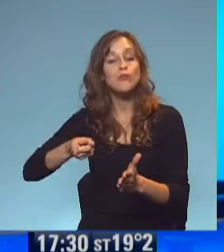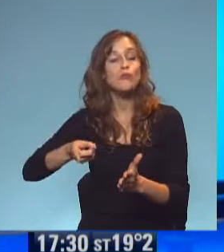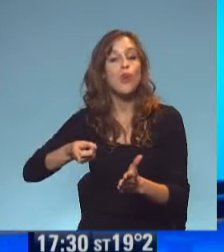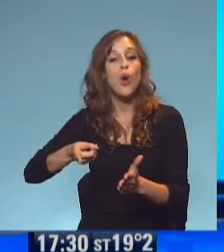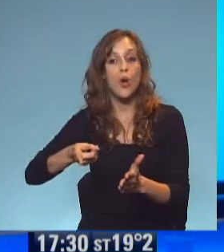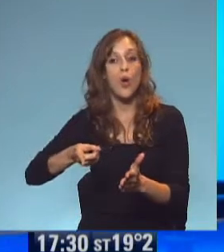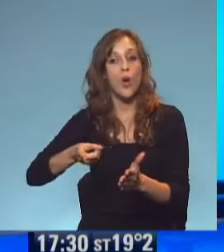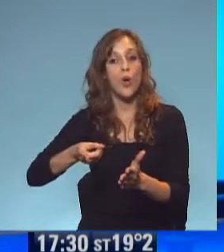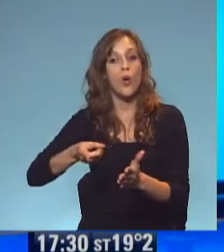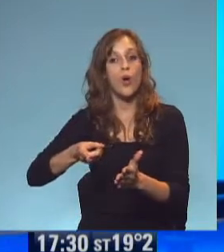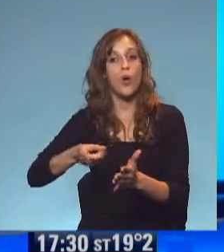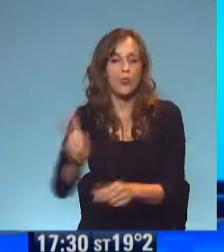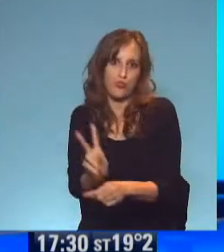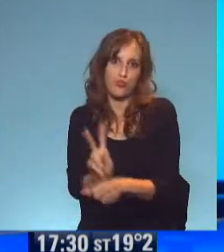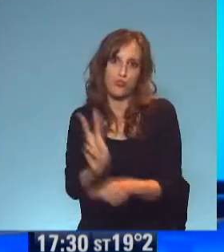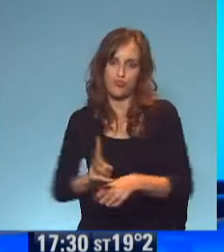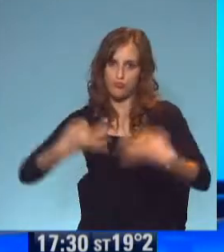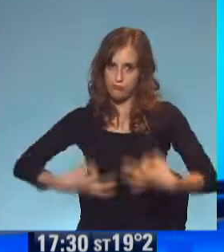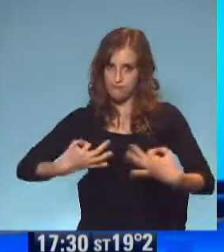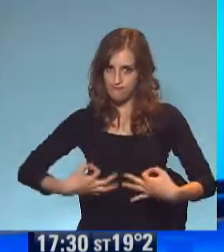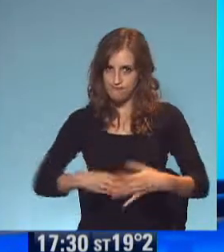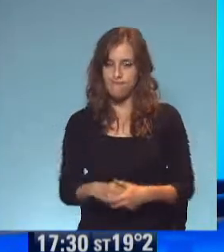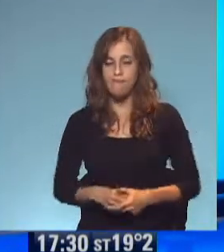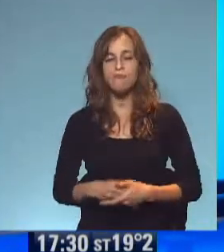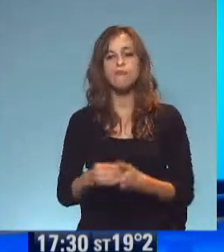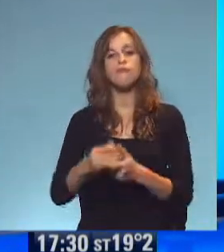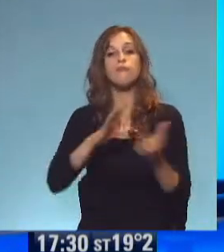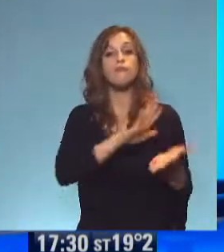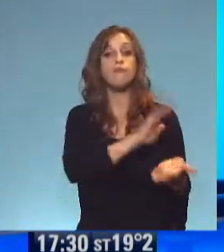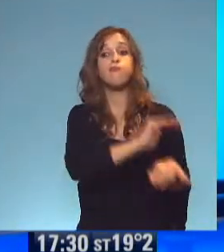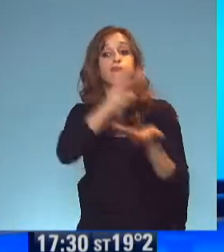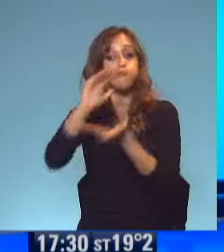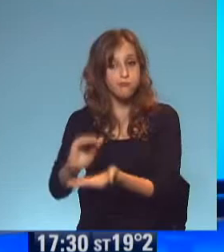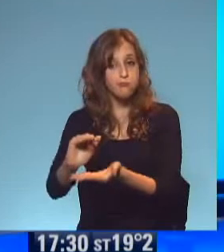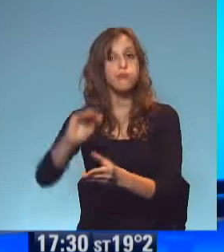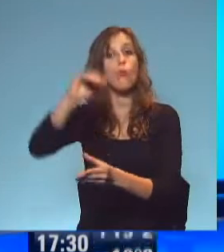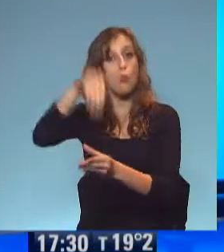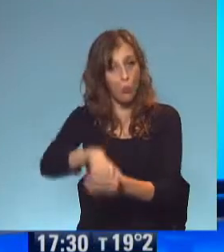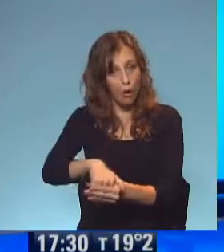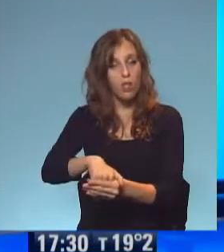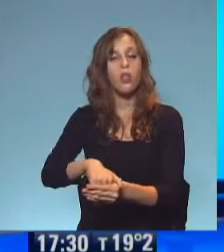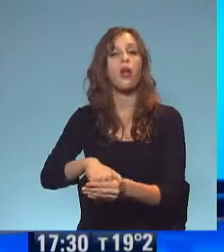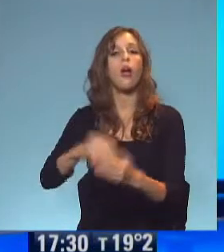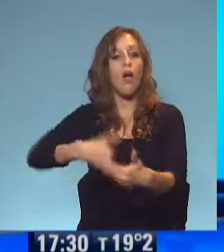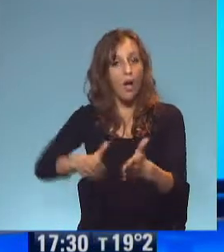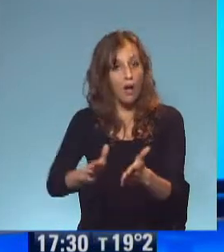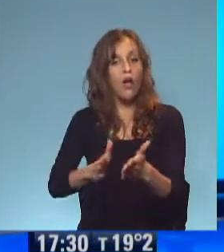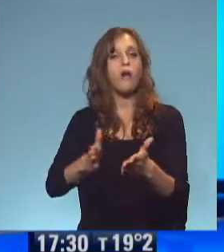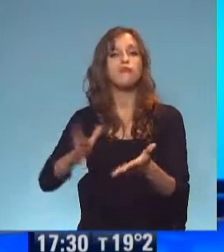con dos tapas para proteger sus cuentos, y los guardó en un estante de su taller.